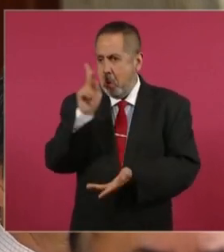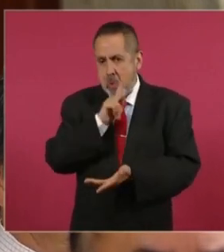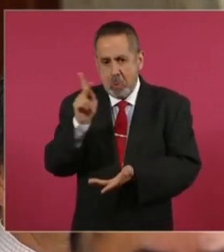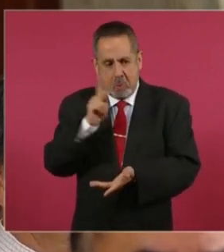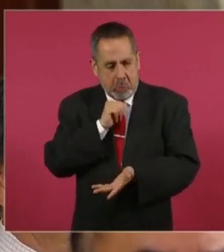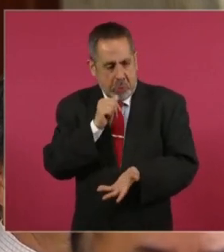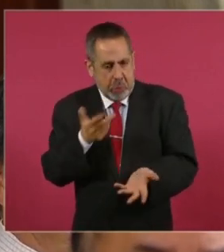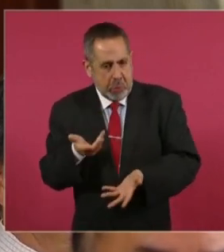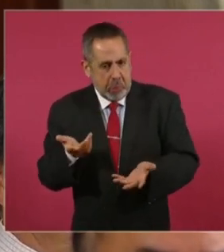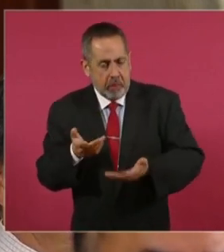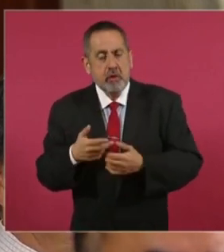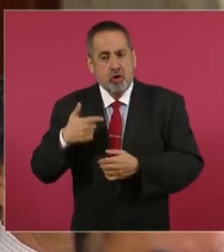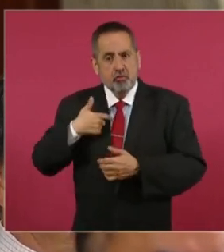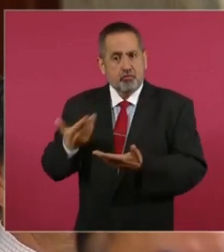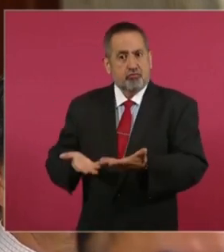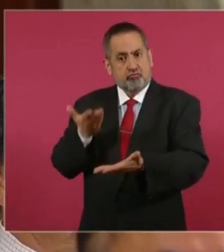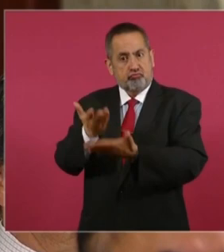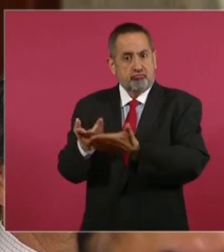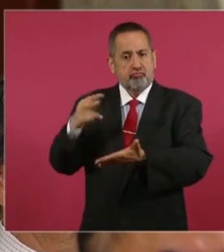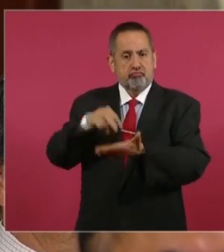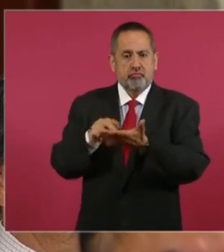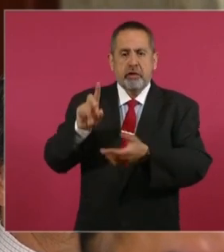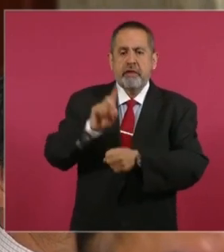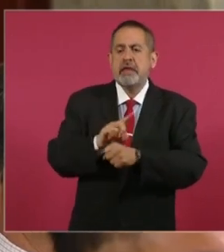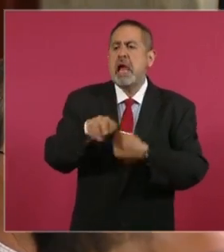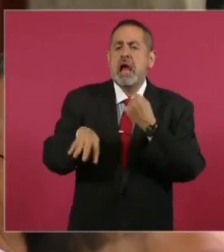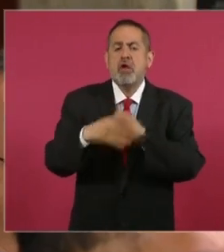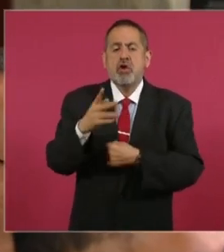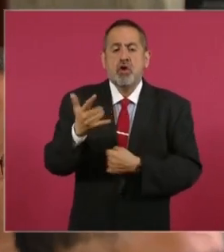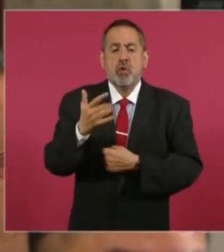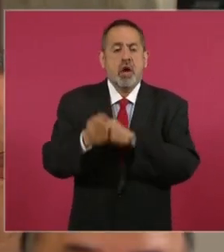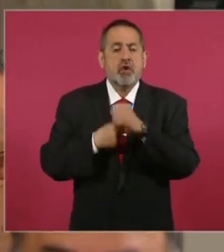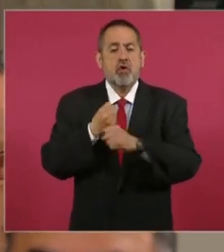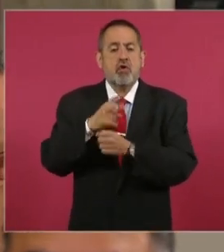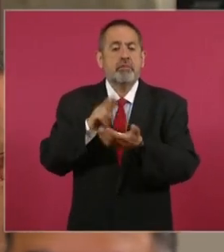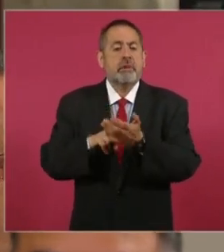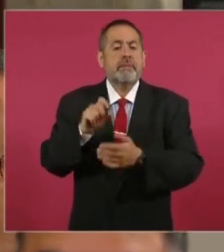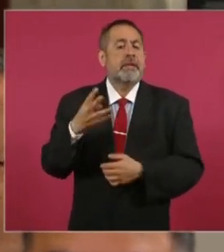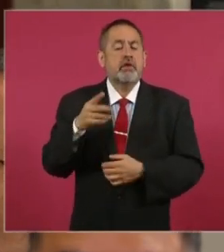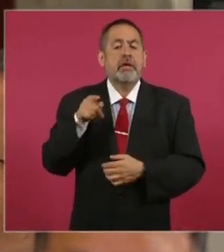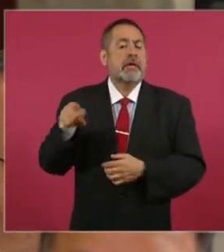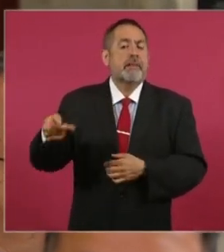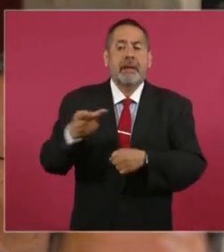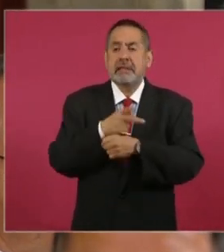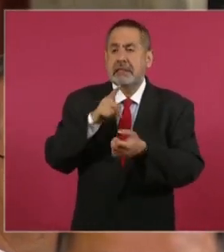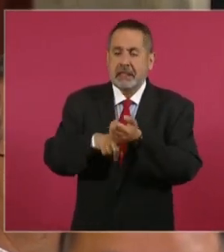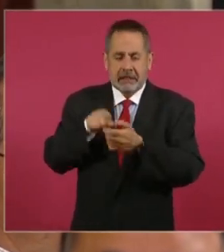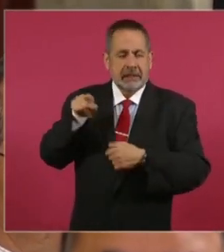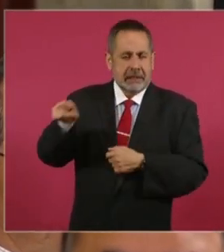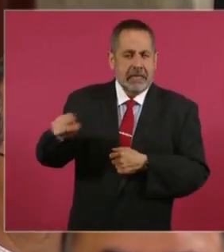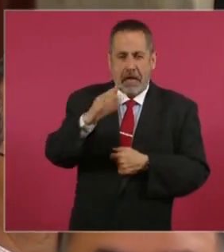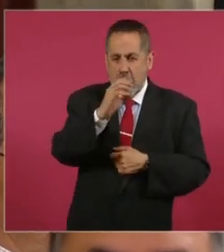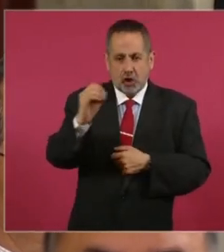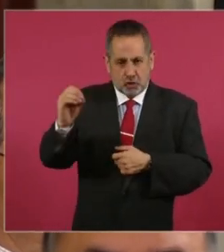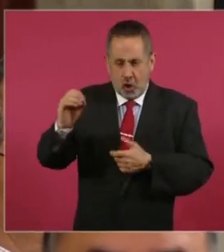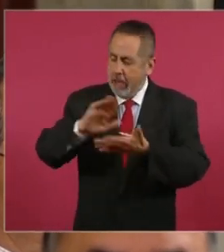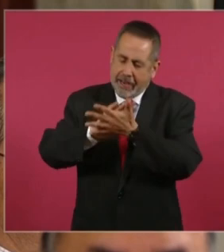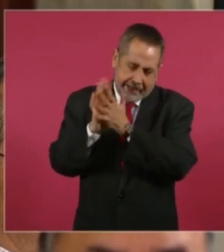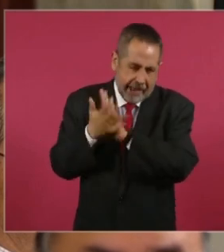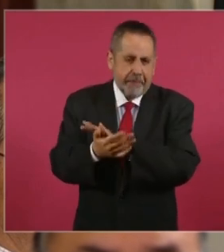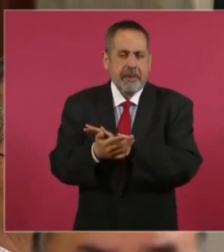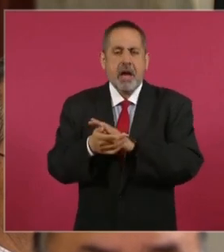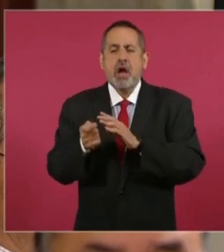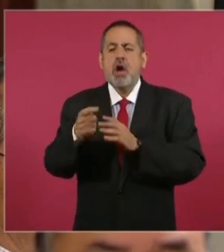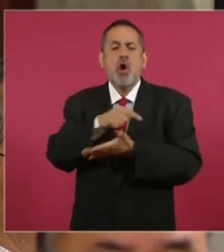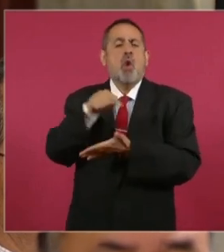iniciativa, como lo expuse en este espacio el 14 de julio de 2022, en la figura de los santuarios, como lo proponemos y a lo que